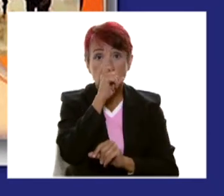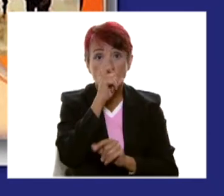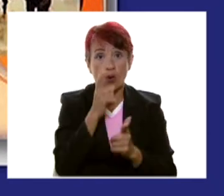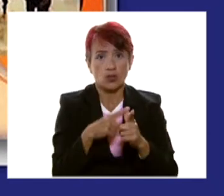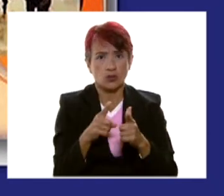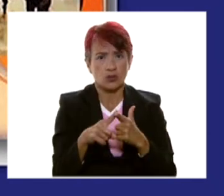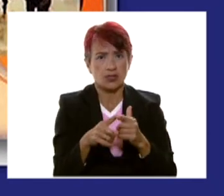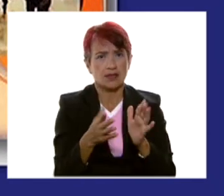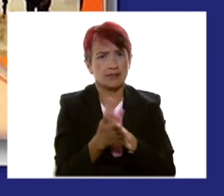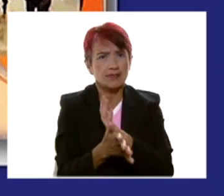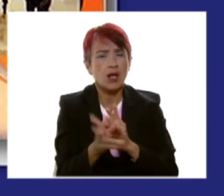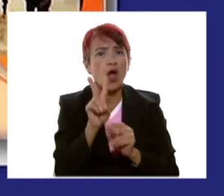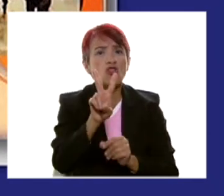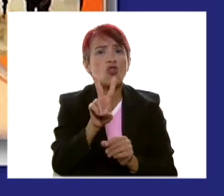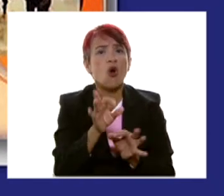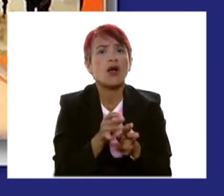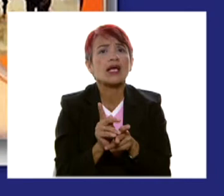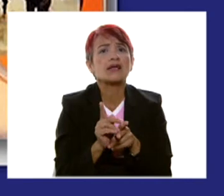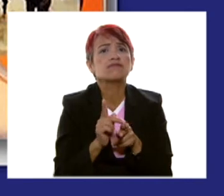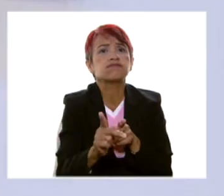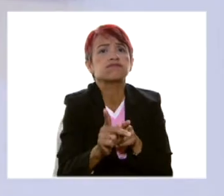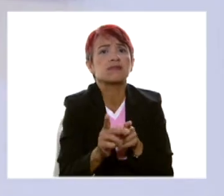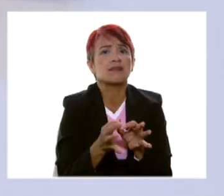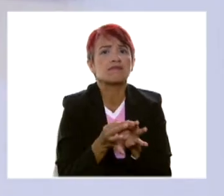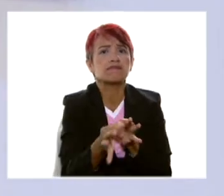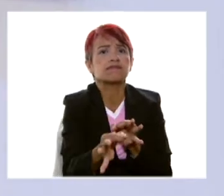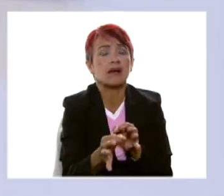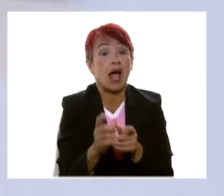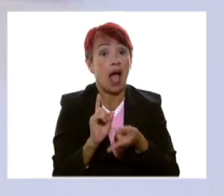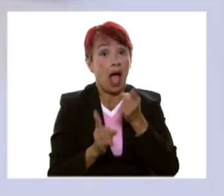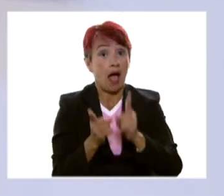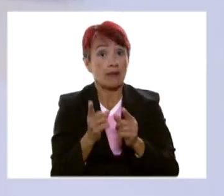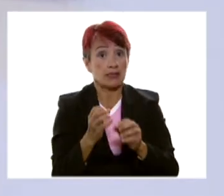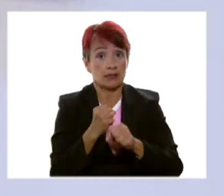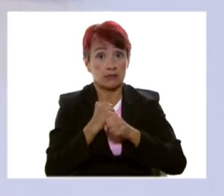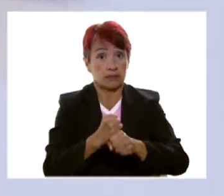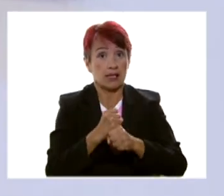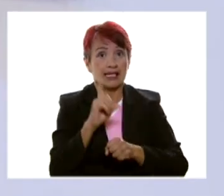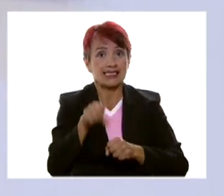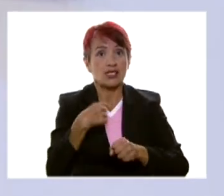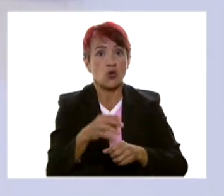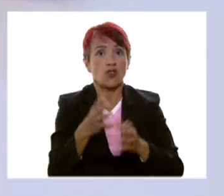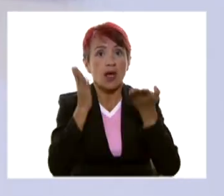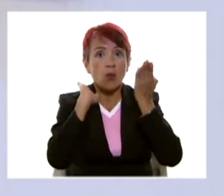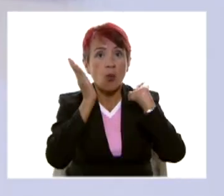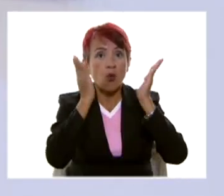pistas suelen ser de 2 kilómetros de largo. Algunas veces no hacen carreras de caballos, sino carreras de burro.